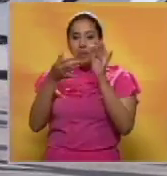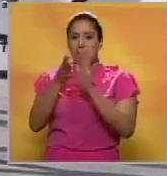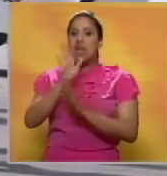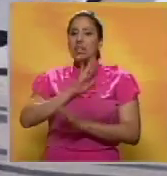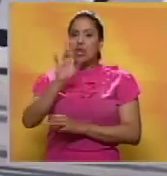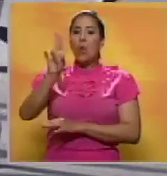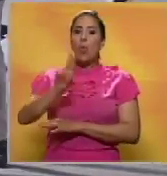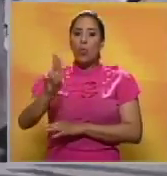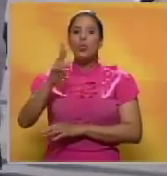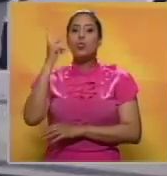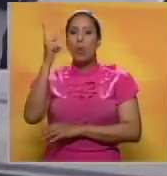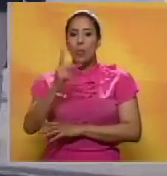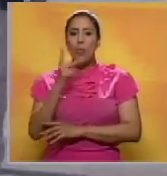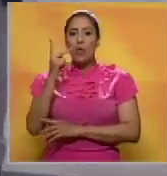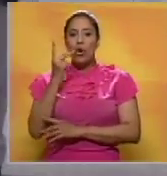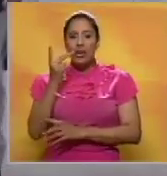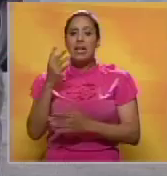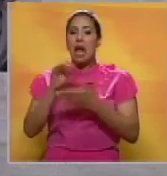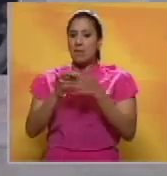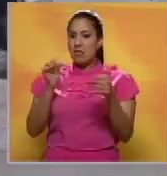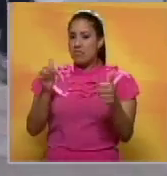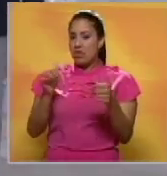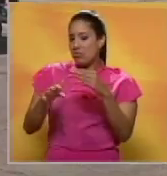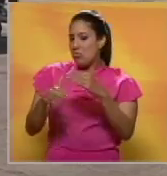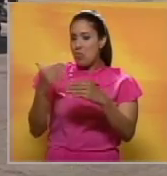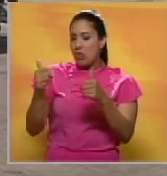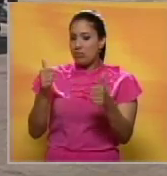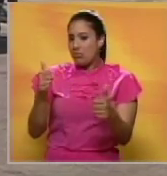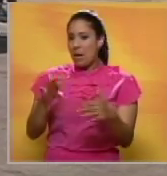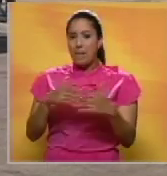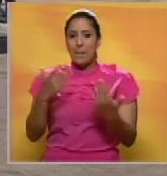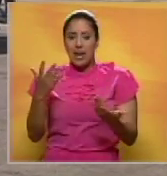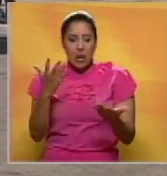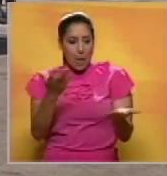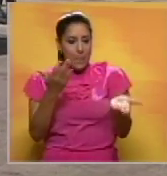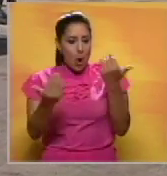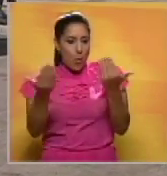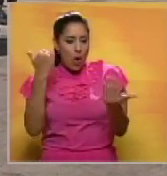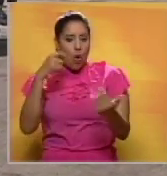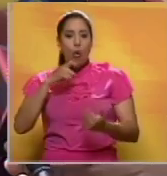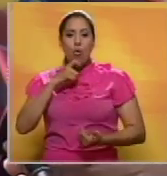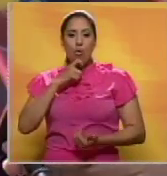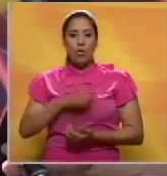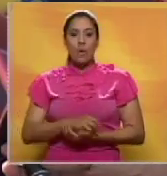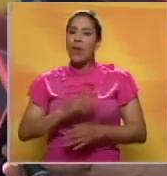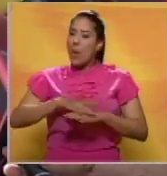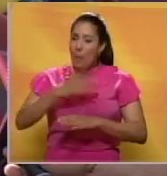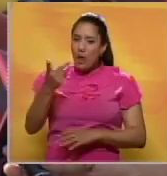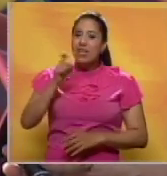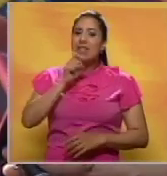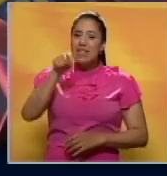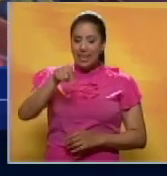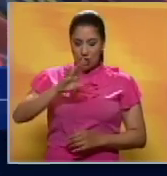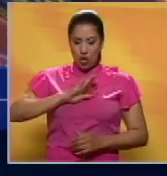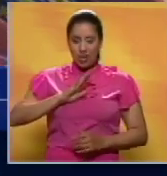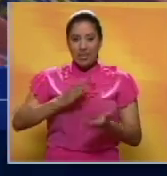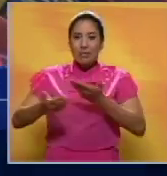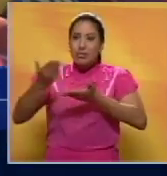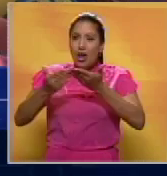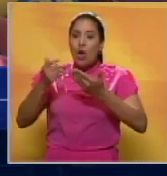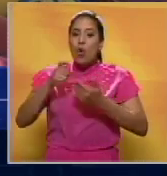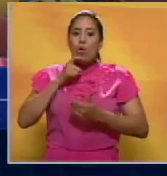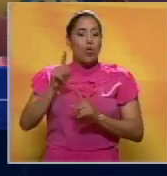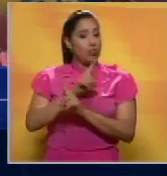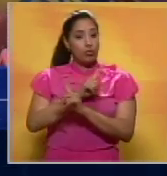están utilizando políticas amigables y modernas para la extracción del oro. porque quienes están ahorita